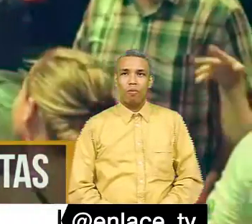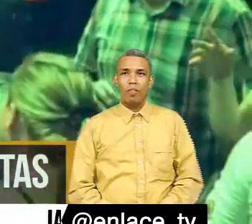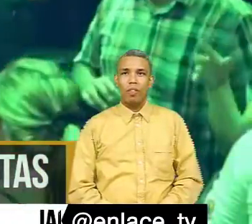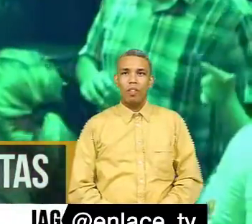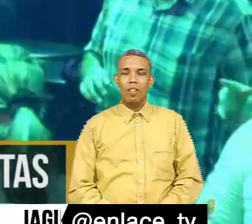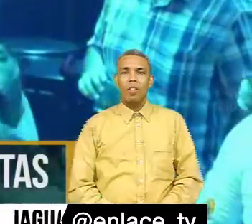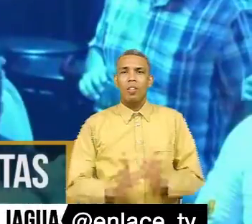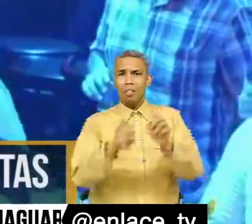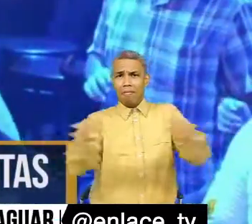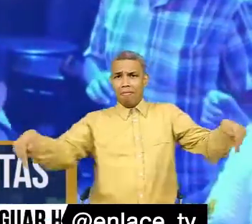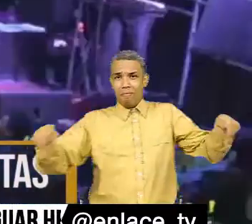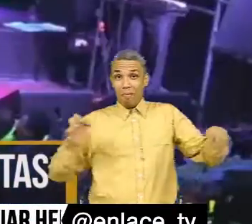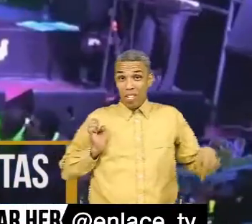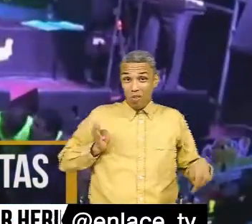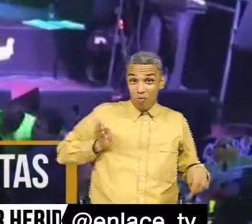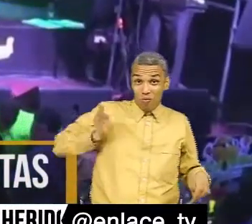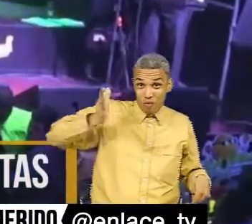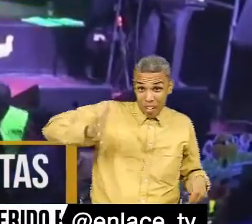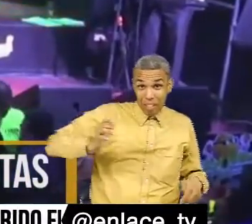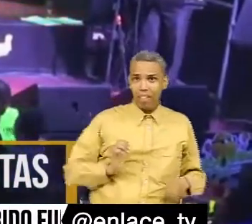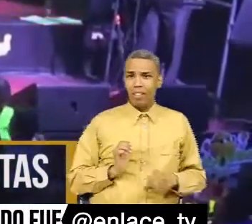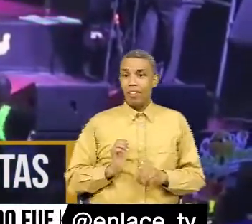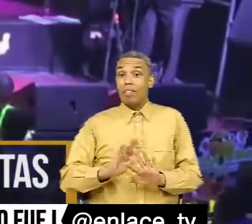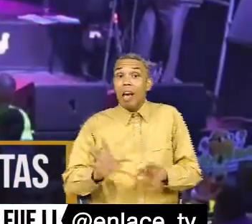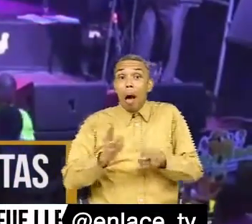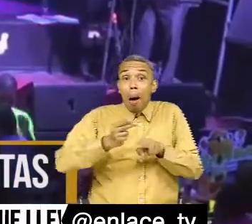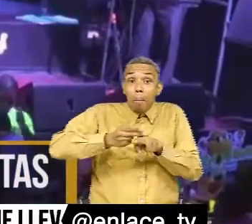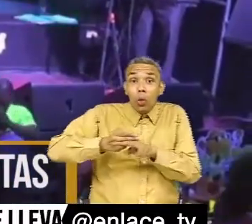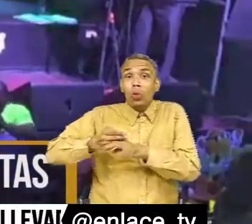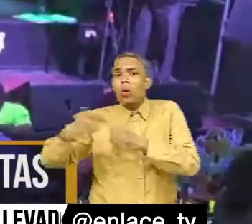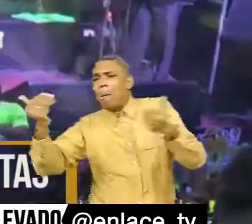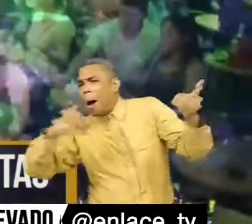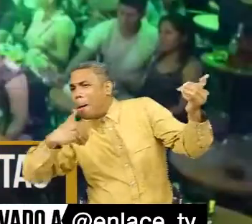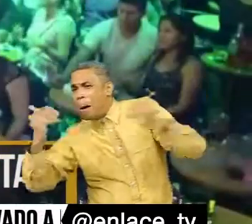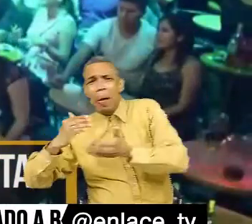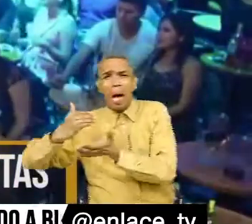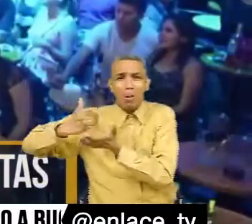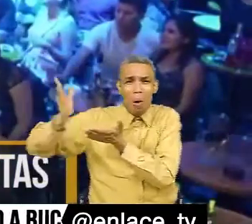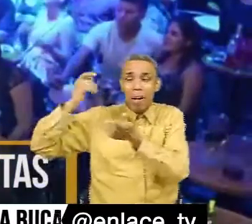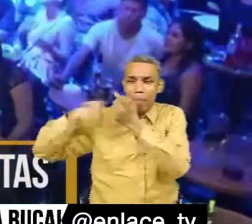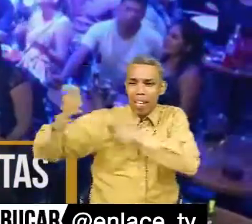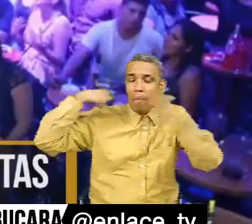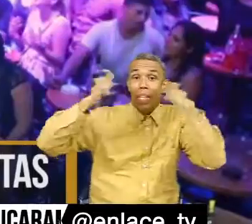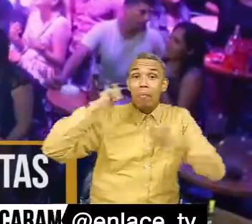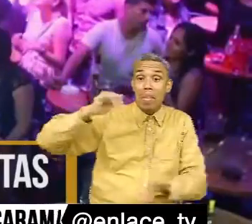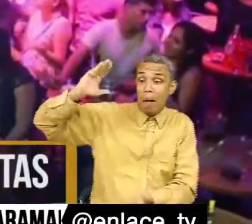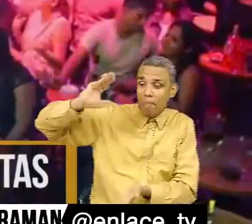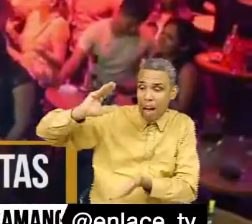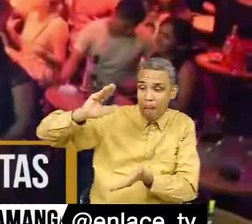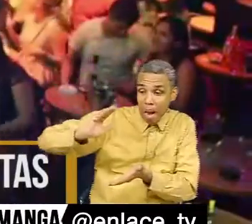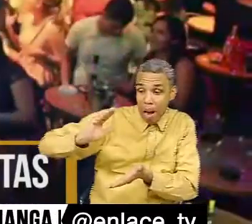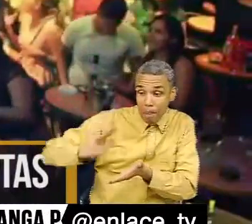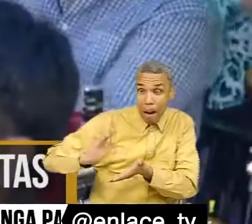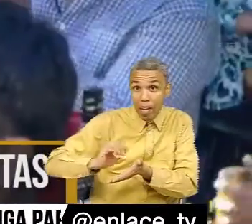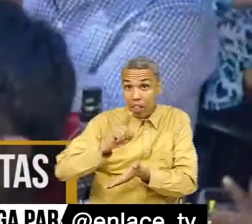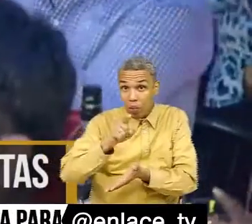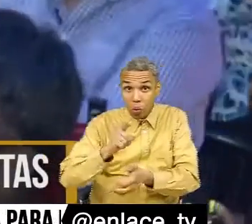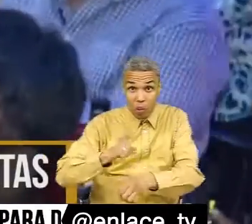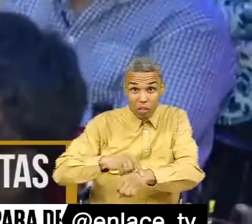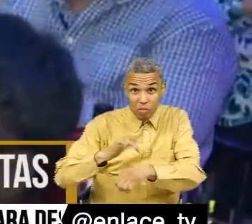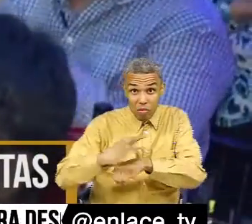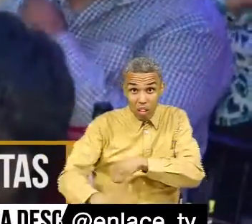anuncia que boletería para el Gran Baile de Amor y Amistad se agota y que desde las 7 de la noche de este sábado 17 de septiembre se abrirán las puertas del